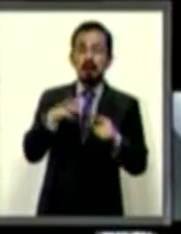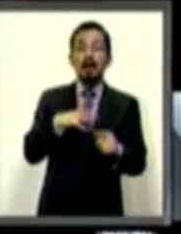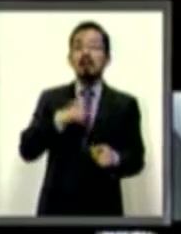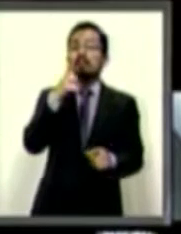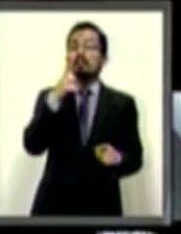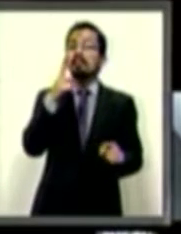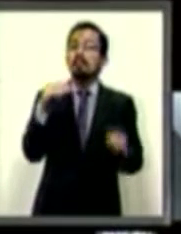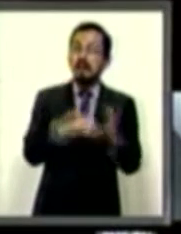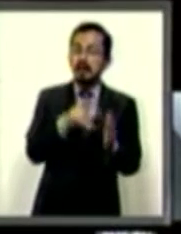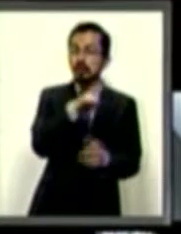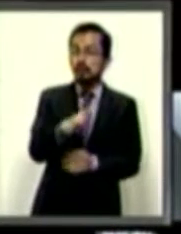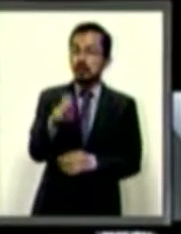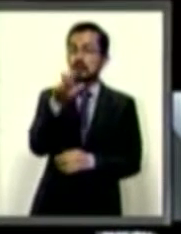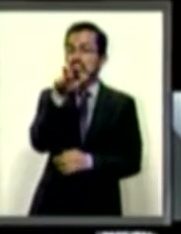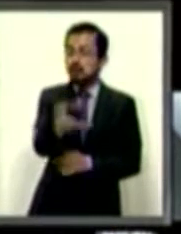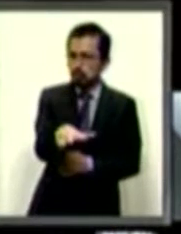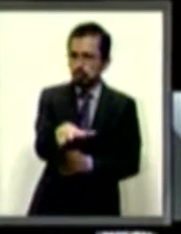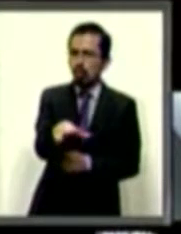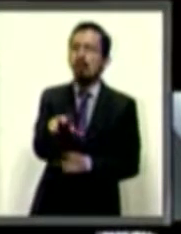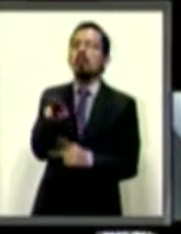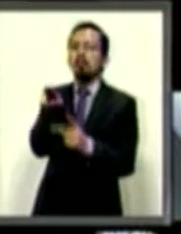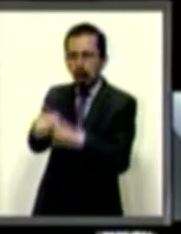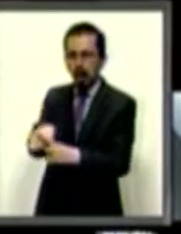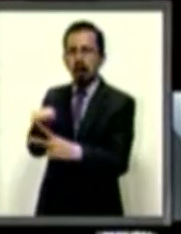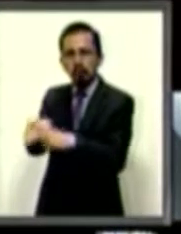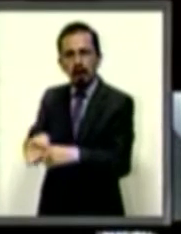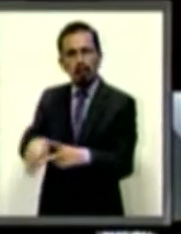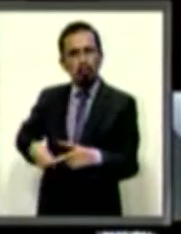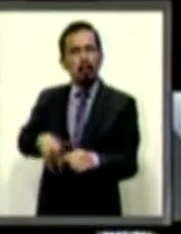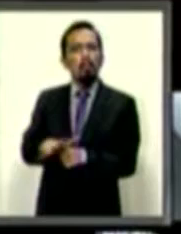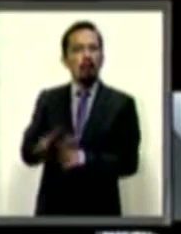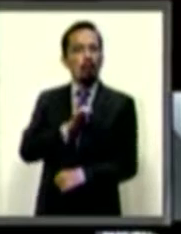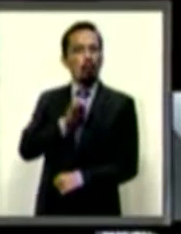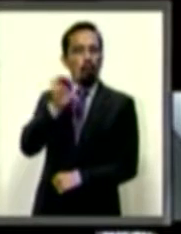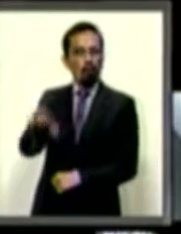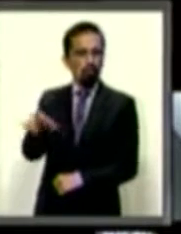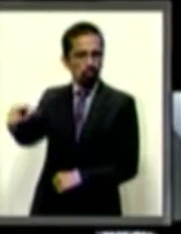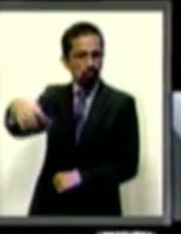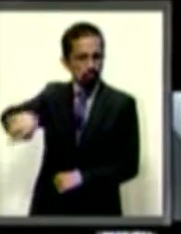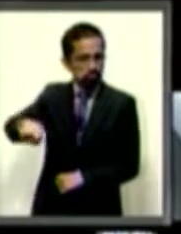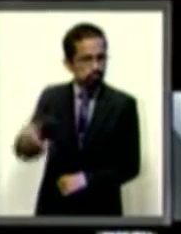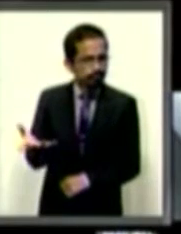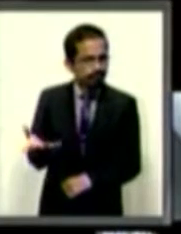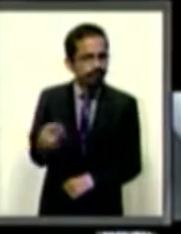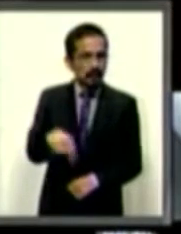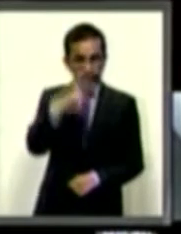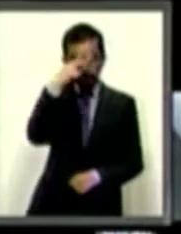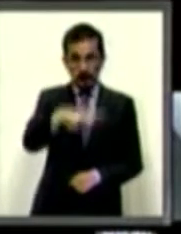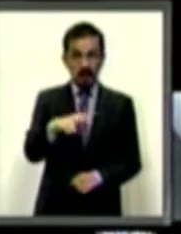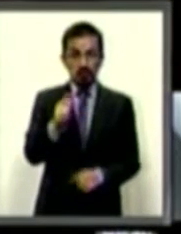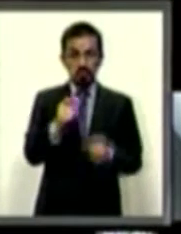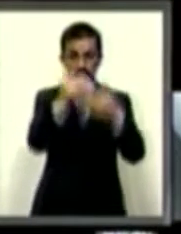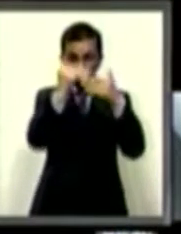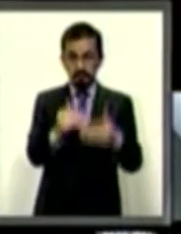1.218 homicidios por homofobia, ocupando así México la segunda posición mundial